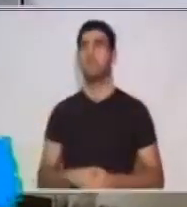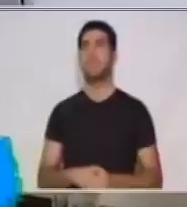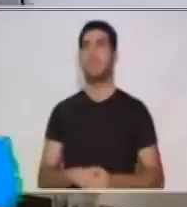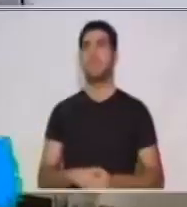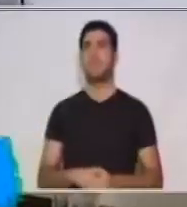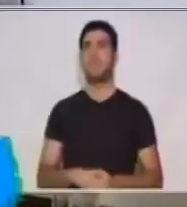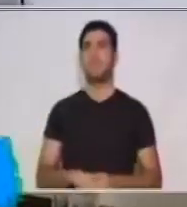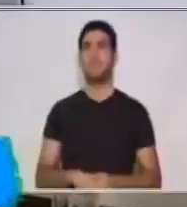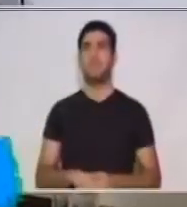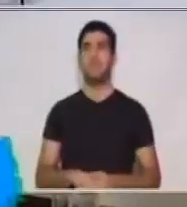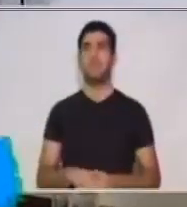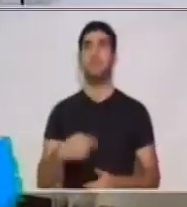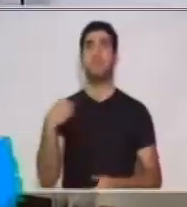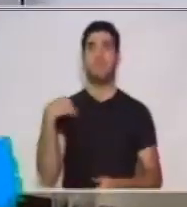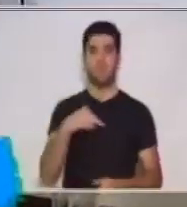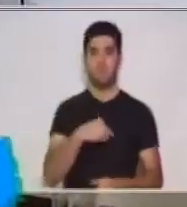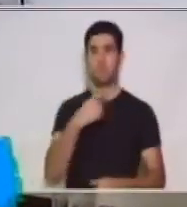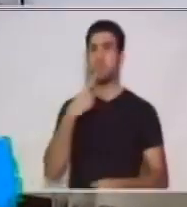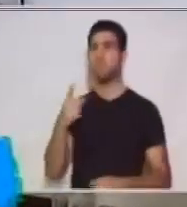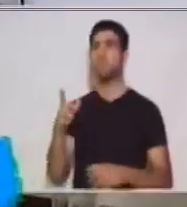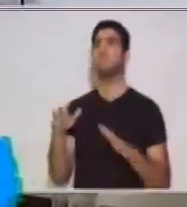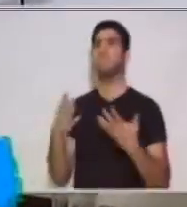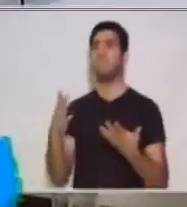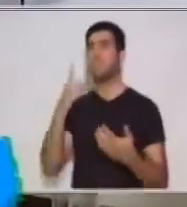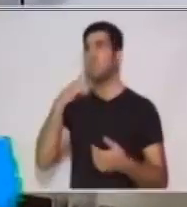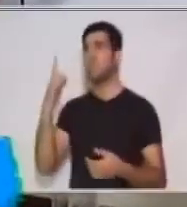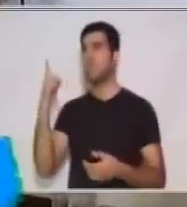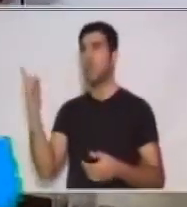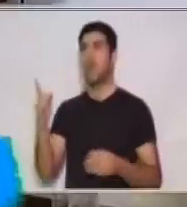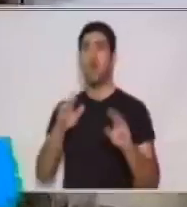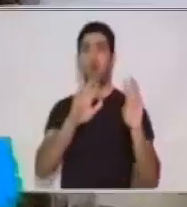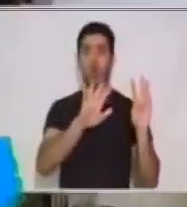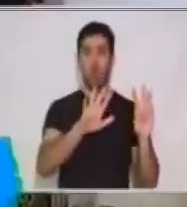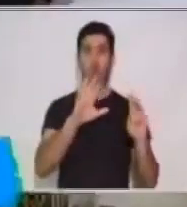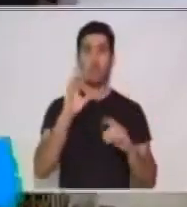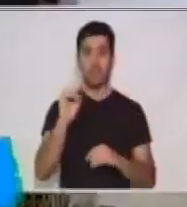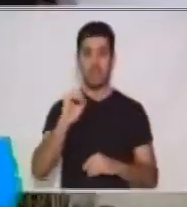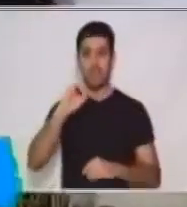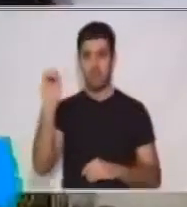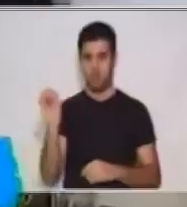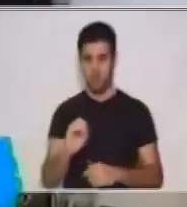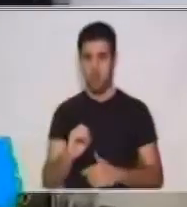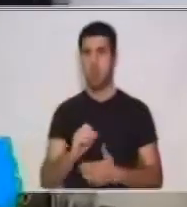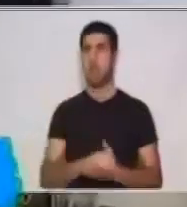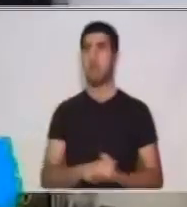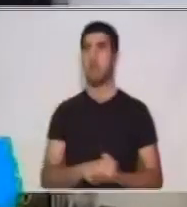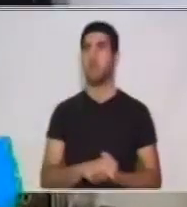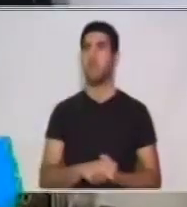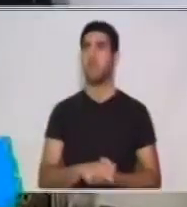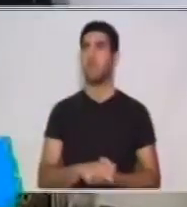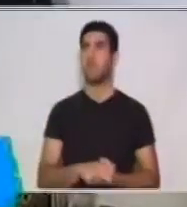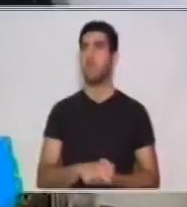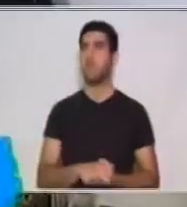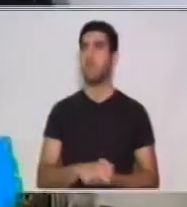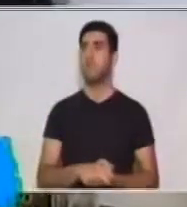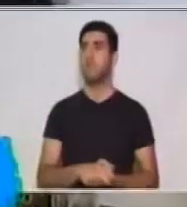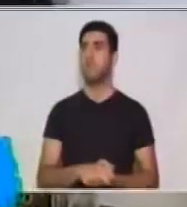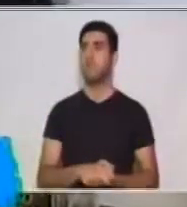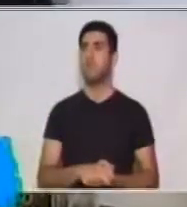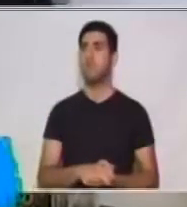Dijimos, ¿verdad?, que lo que estábamos buscando era el 80%. Bueno, el